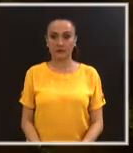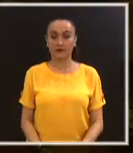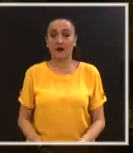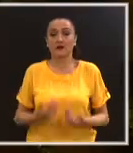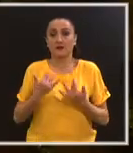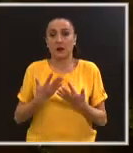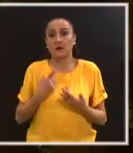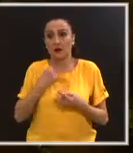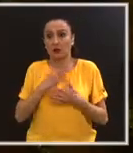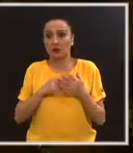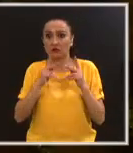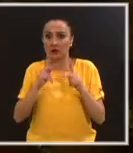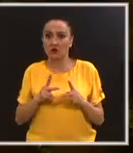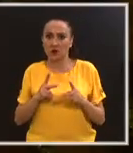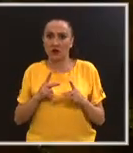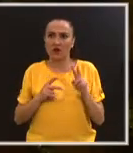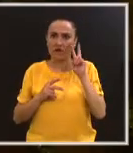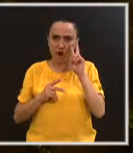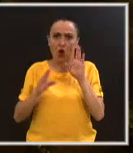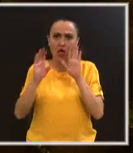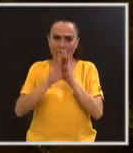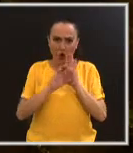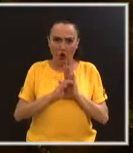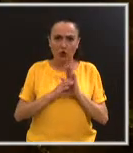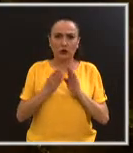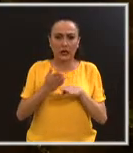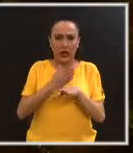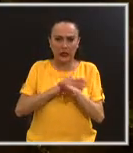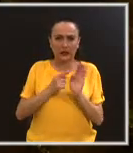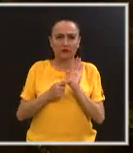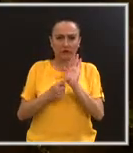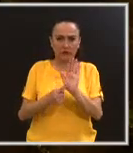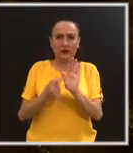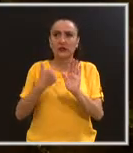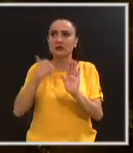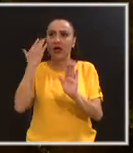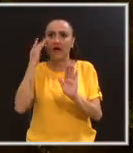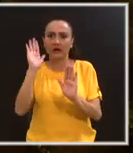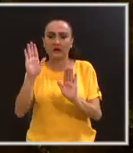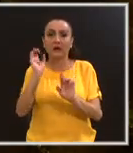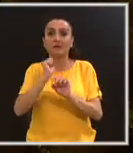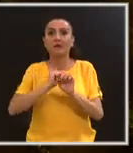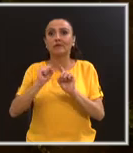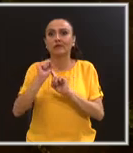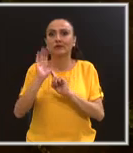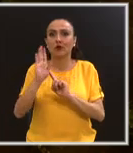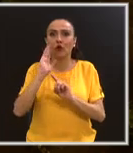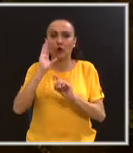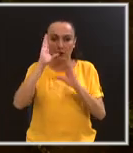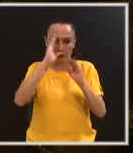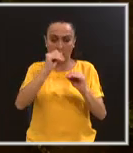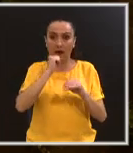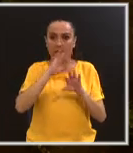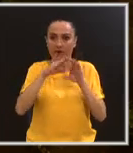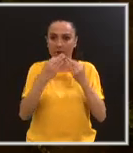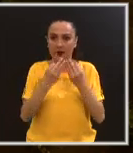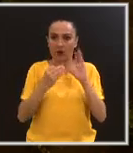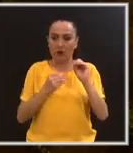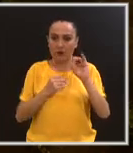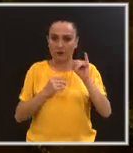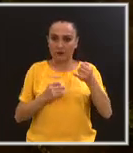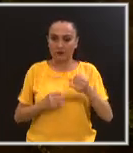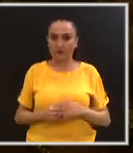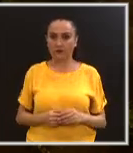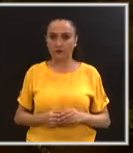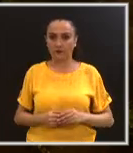Esperamos que si alguna persona observó las fotografías si también tiene conocimiento de este caso se comunique con la familia y también con el organismo de